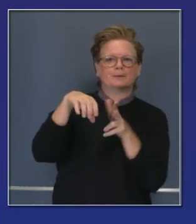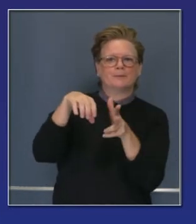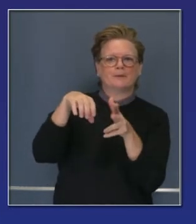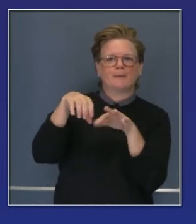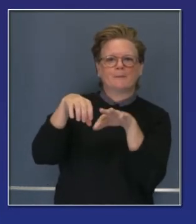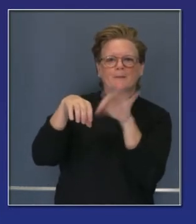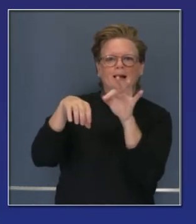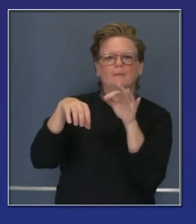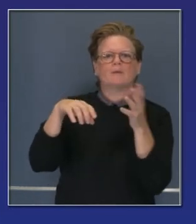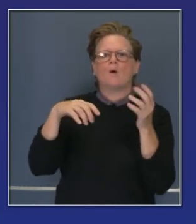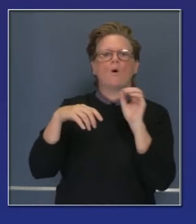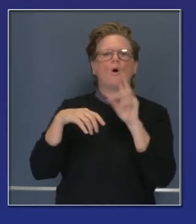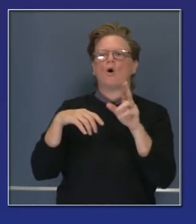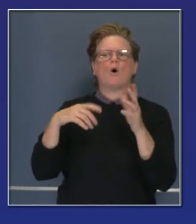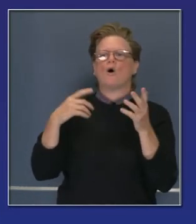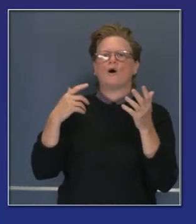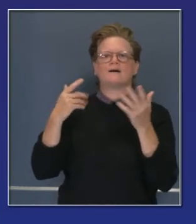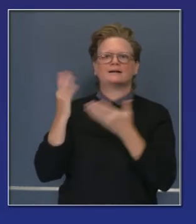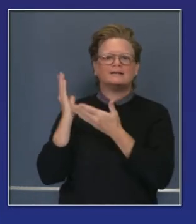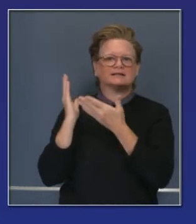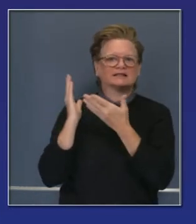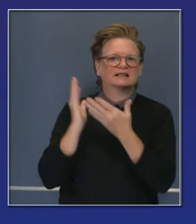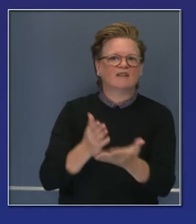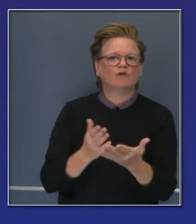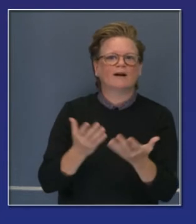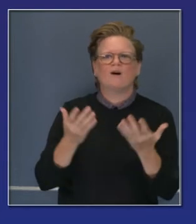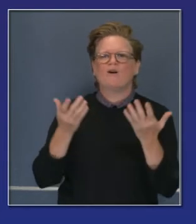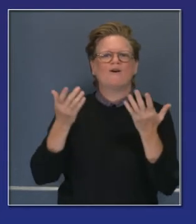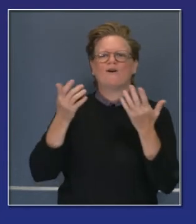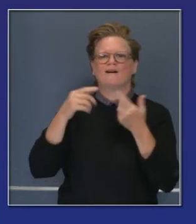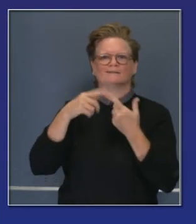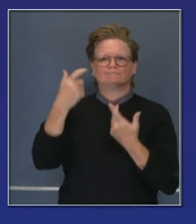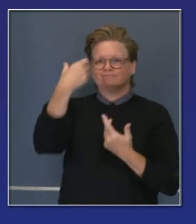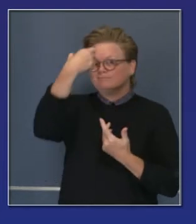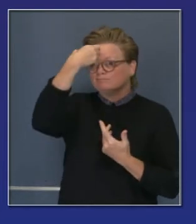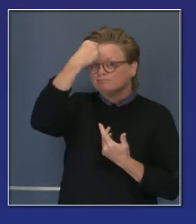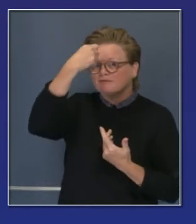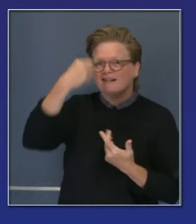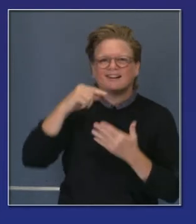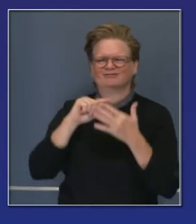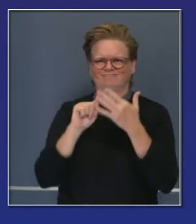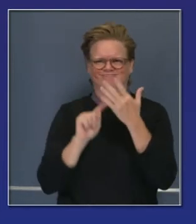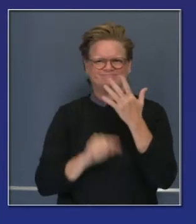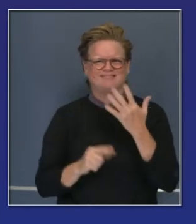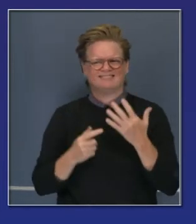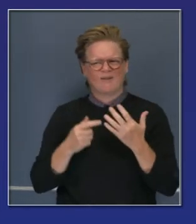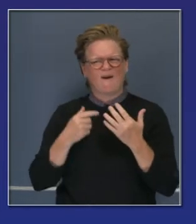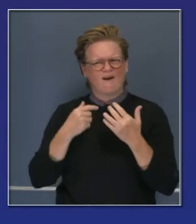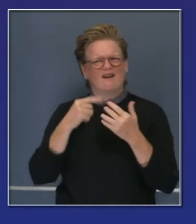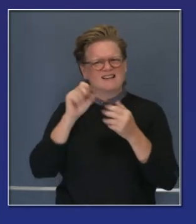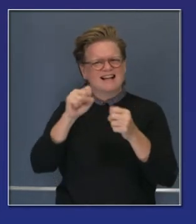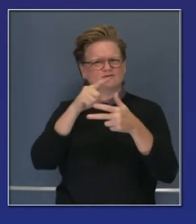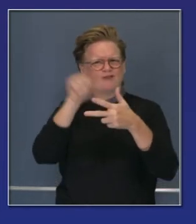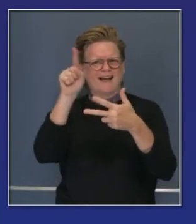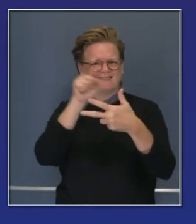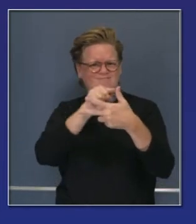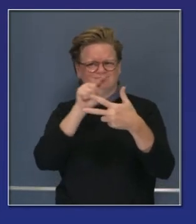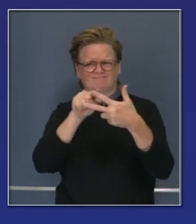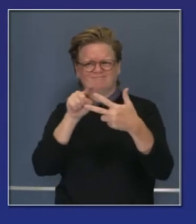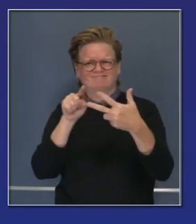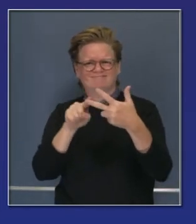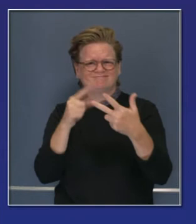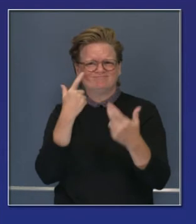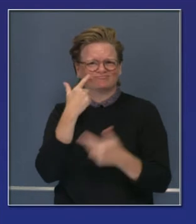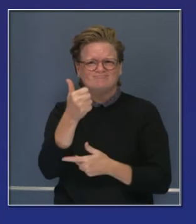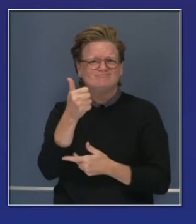otros estados también, pero para proporcionar más información relacionado a cosas como qué negocios dan entrega